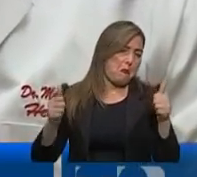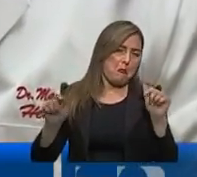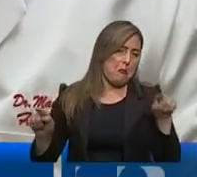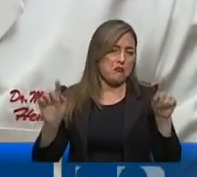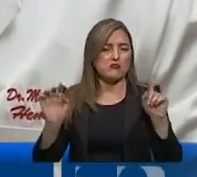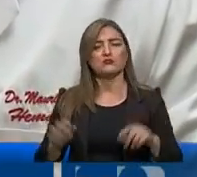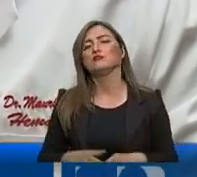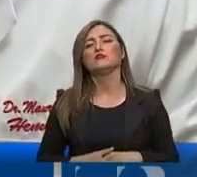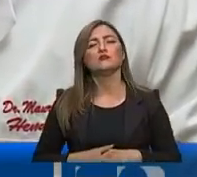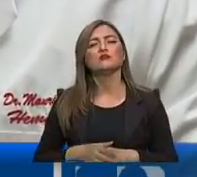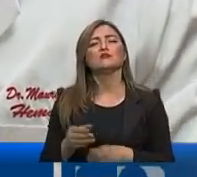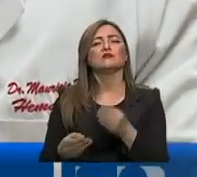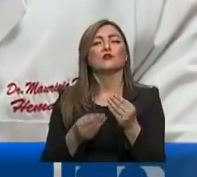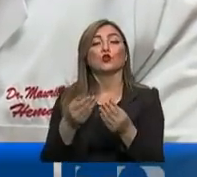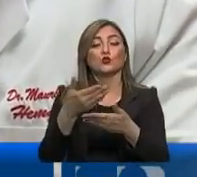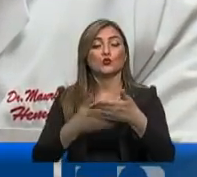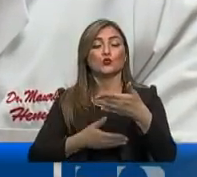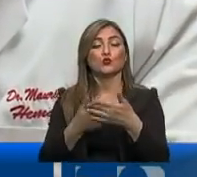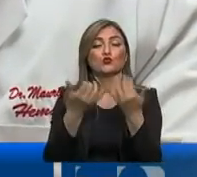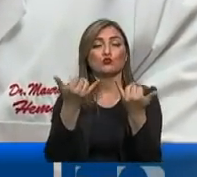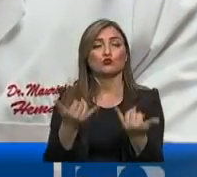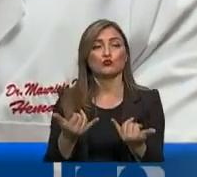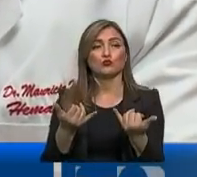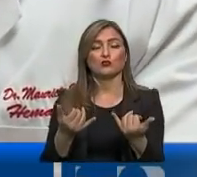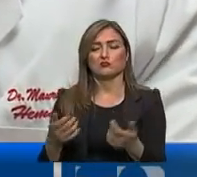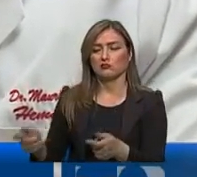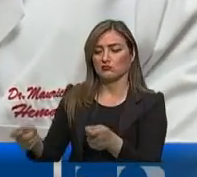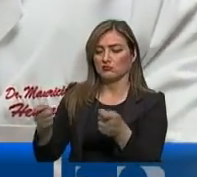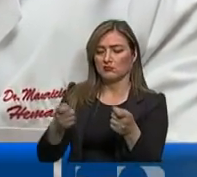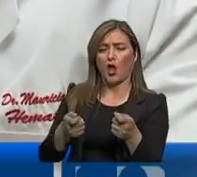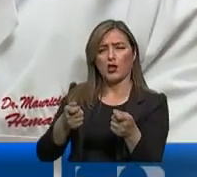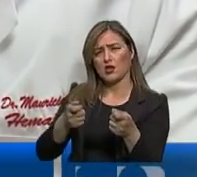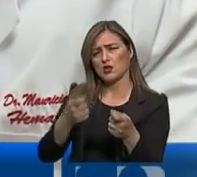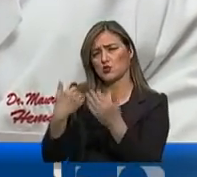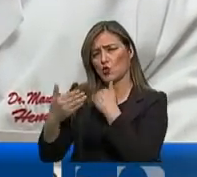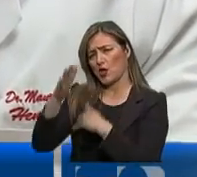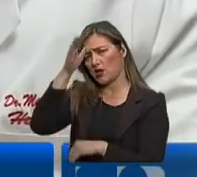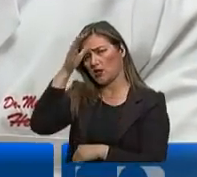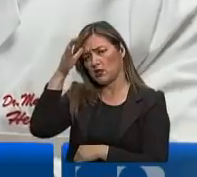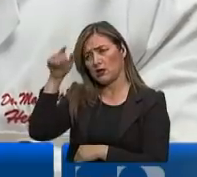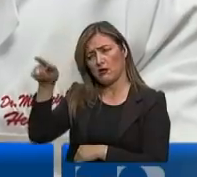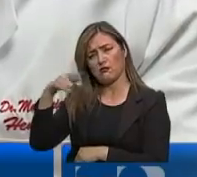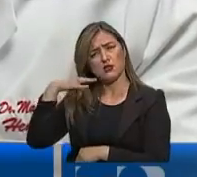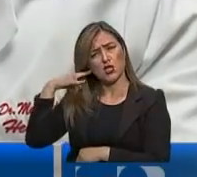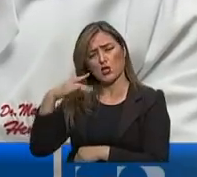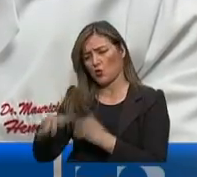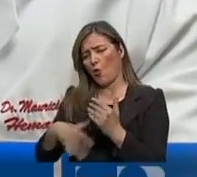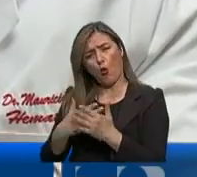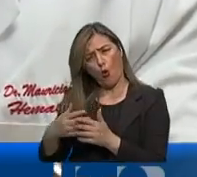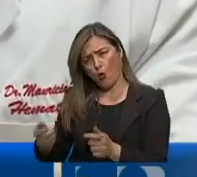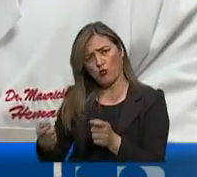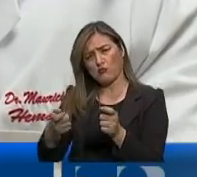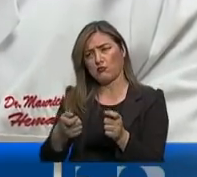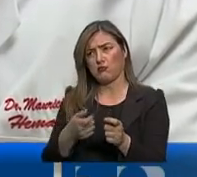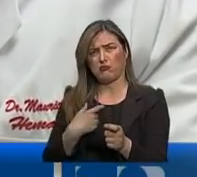es se actualiza los documentos. De hecho, tengo aquí la epicrisis y los documentos para demostrar que no